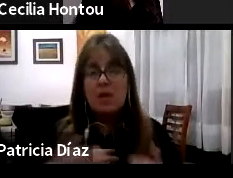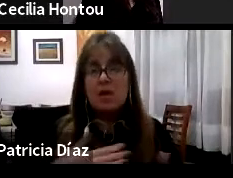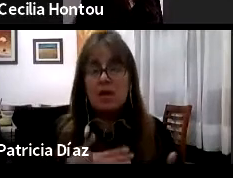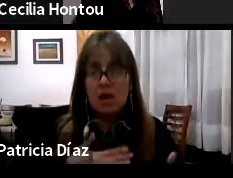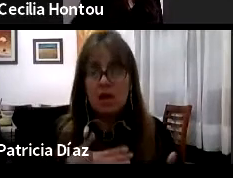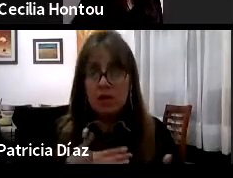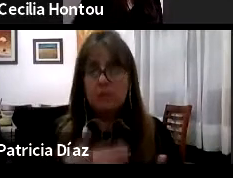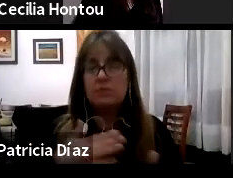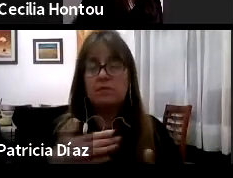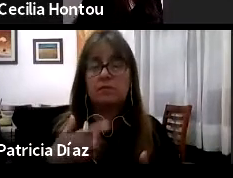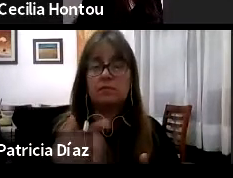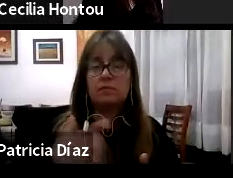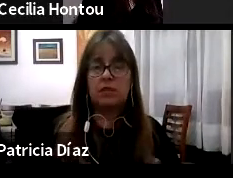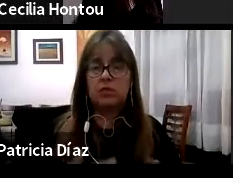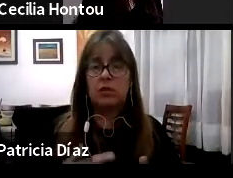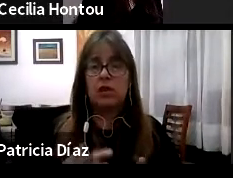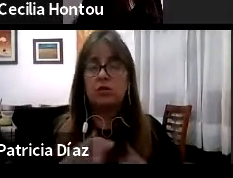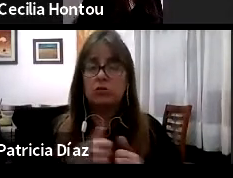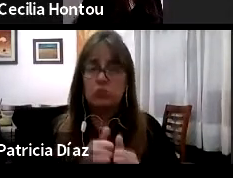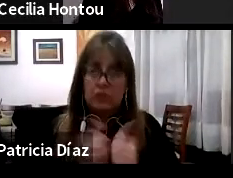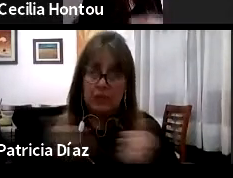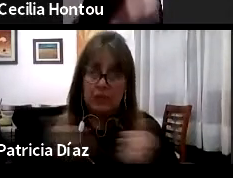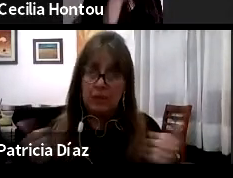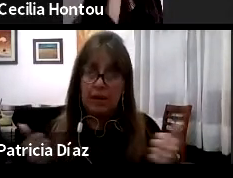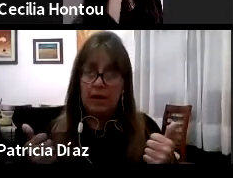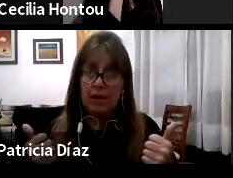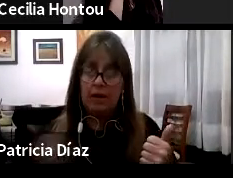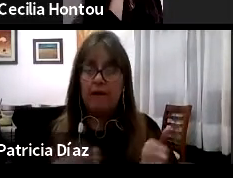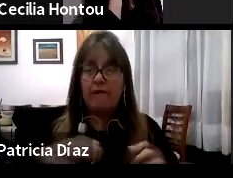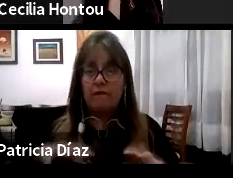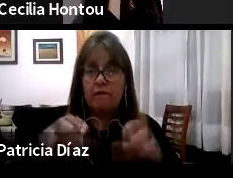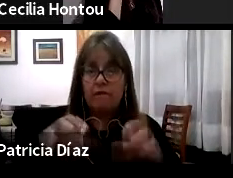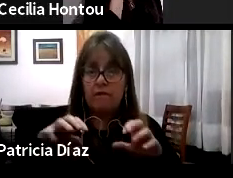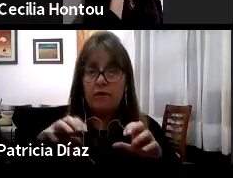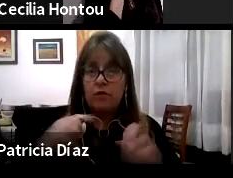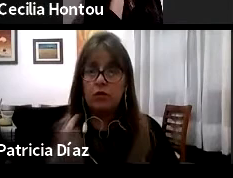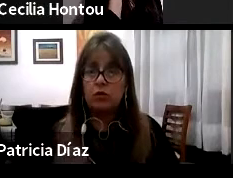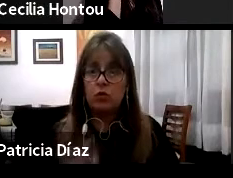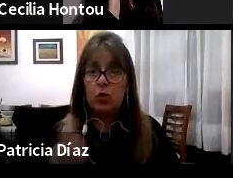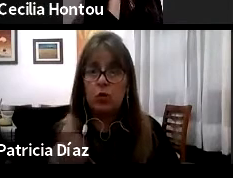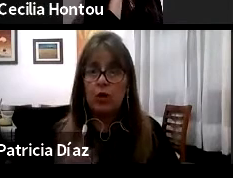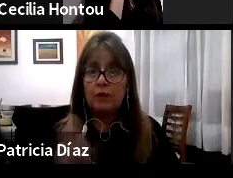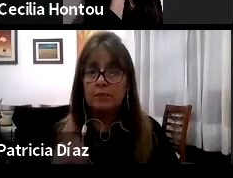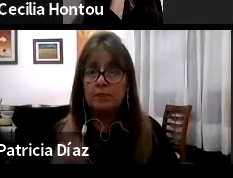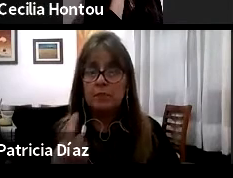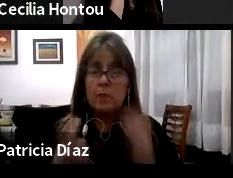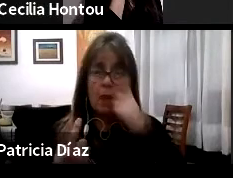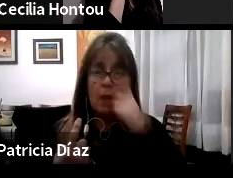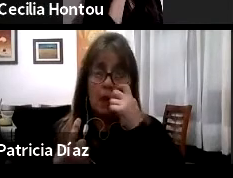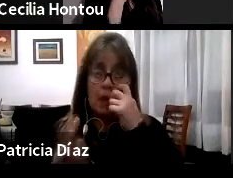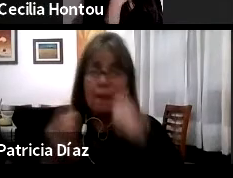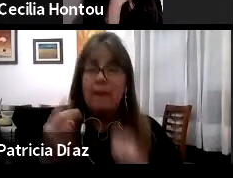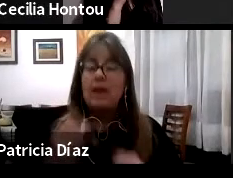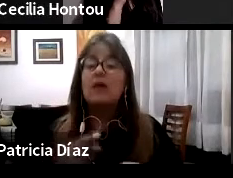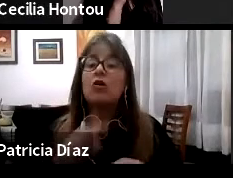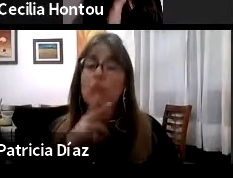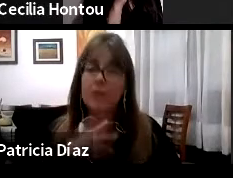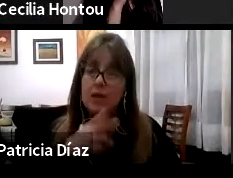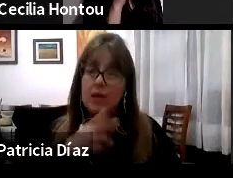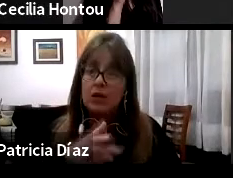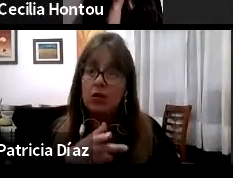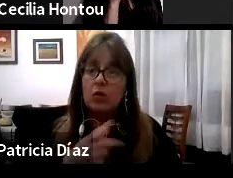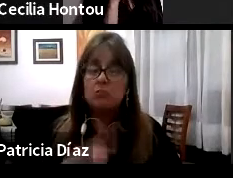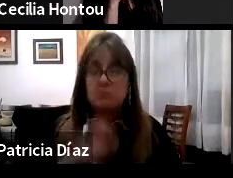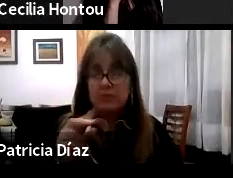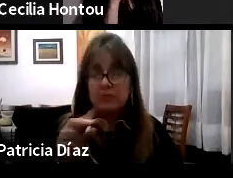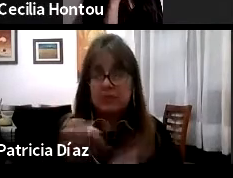soy separada, vivo sola con mi hijo, y el sistema de cuidados para mí me ha ayudado muchísimo porque es